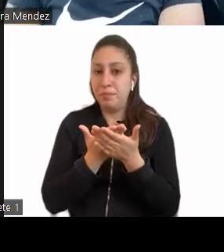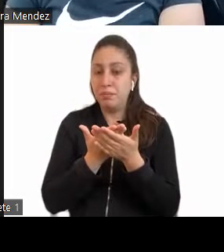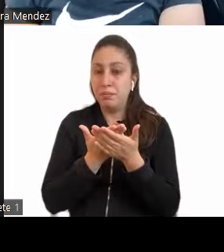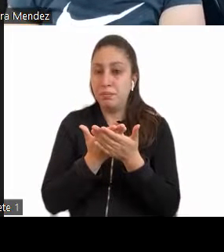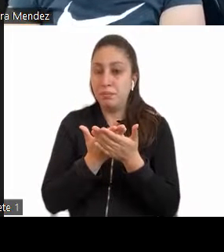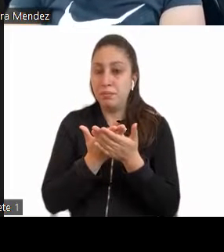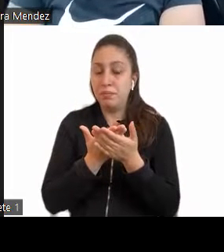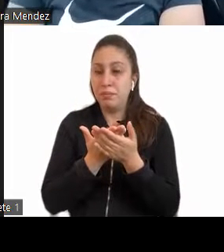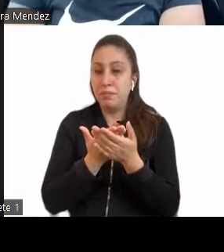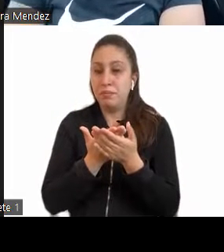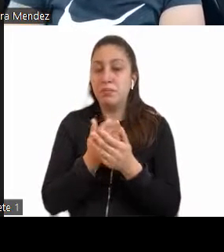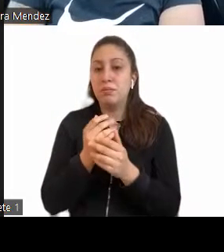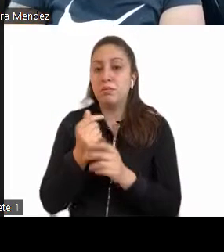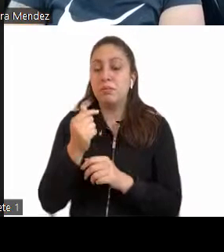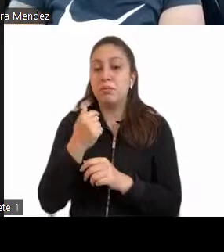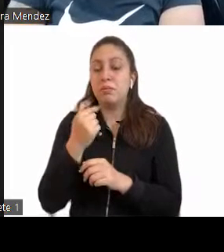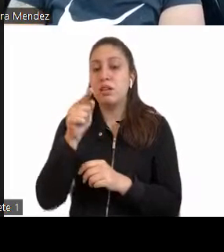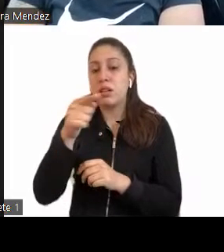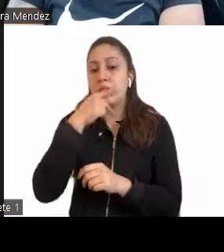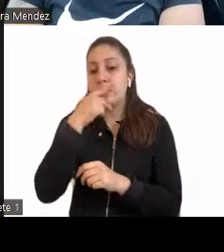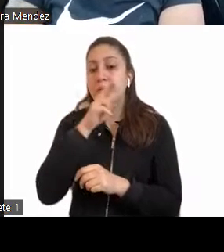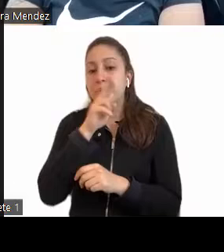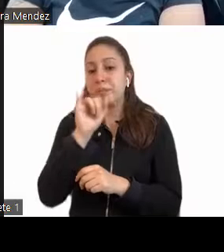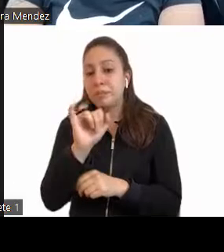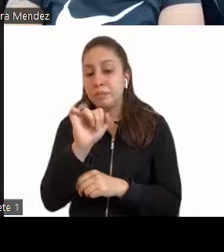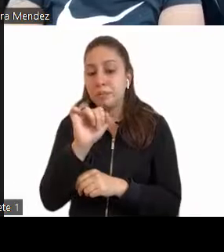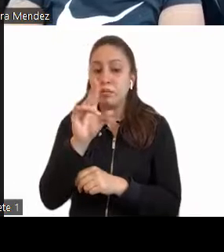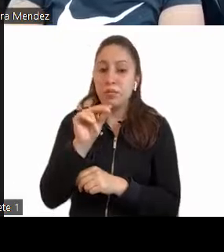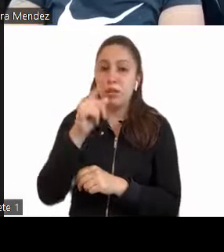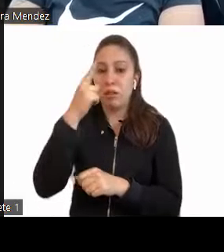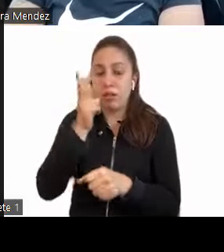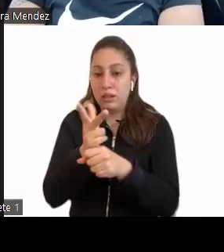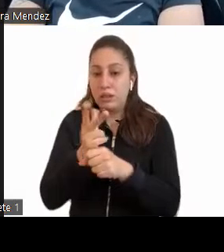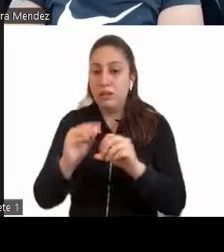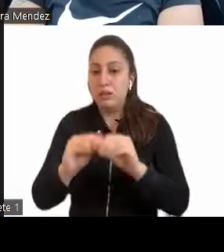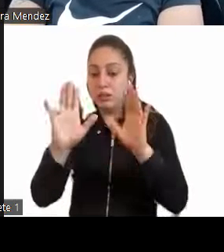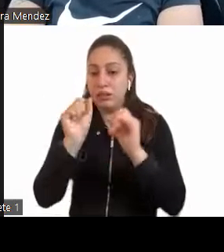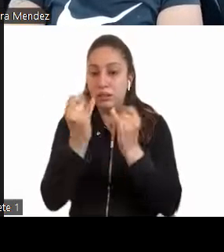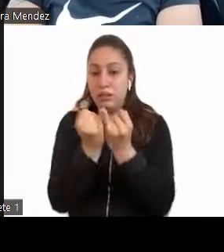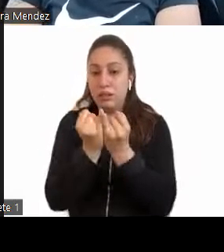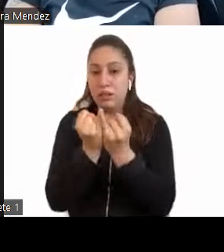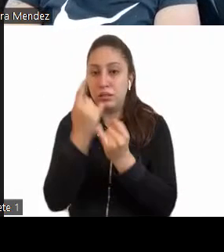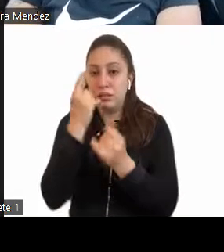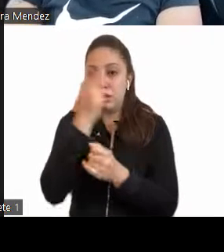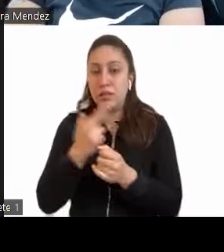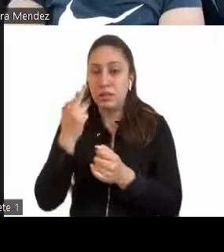tal motivo, les ruego prendan su cámara para tomar nota también de los presentes.